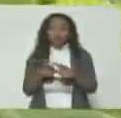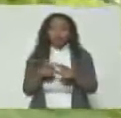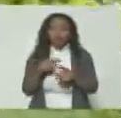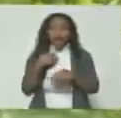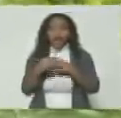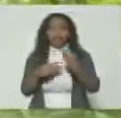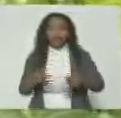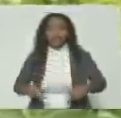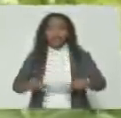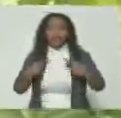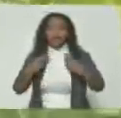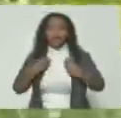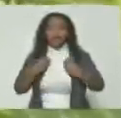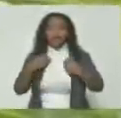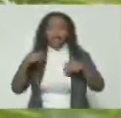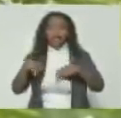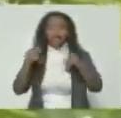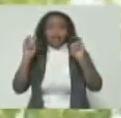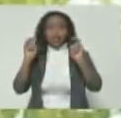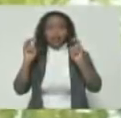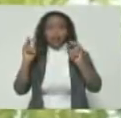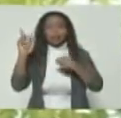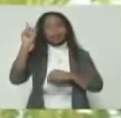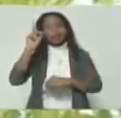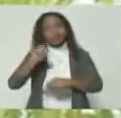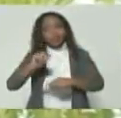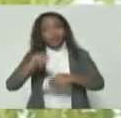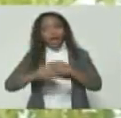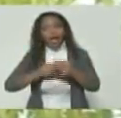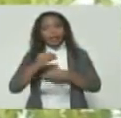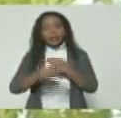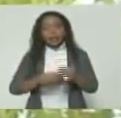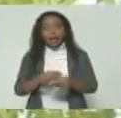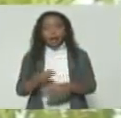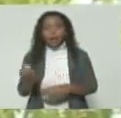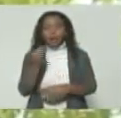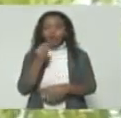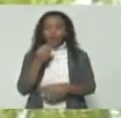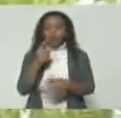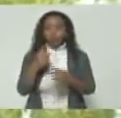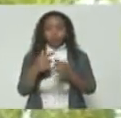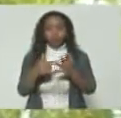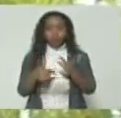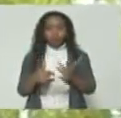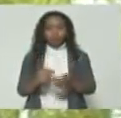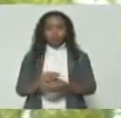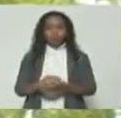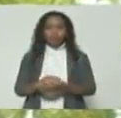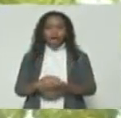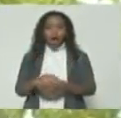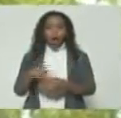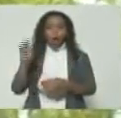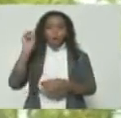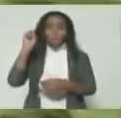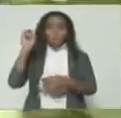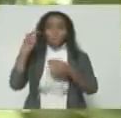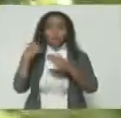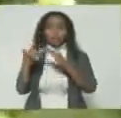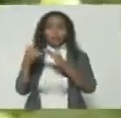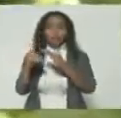hacen vida en este predio. También producimos hortalizas, leguminosas. Es un mensaje